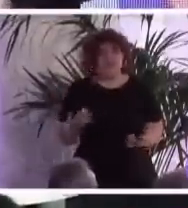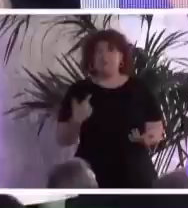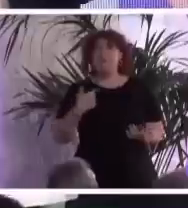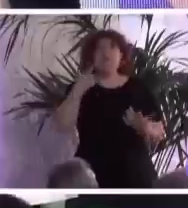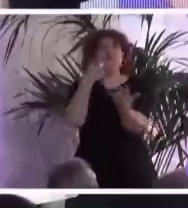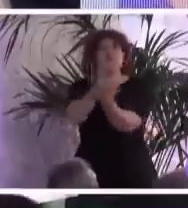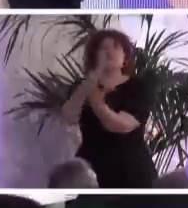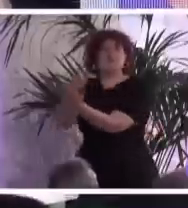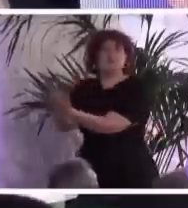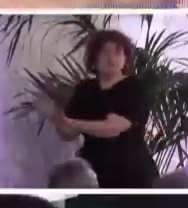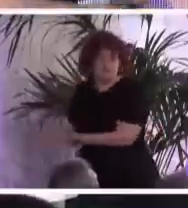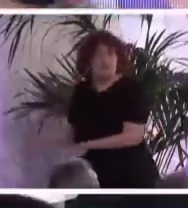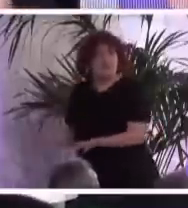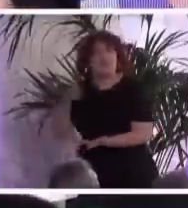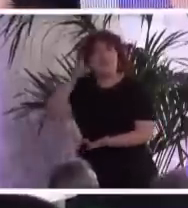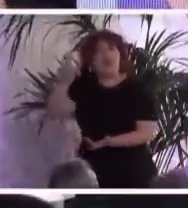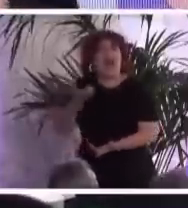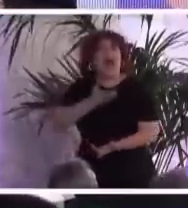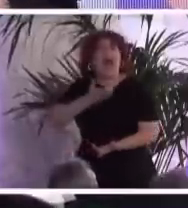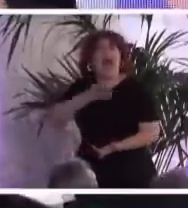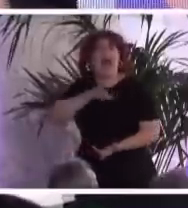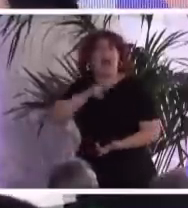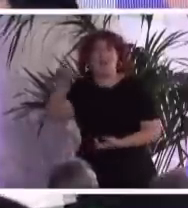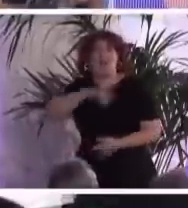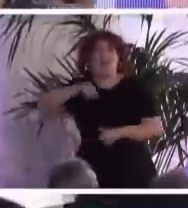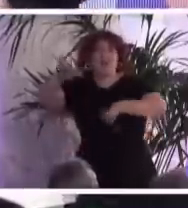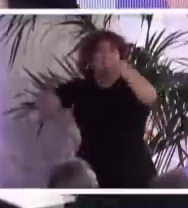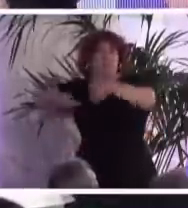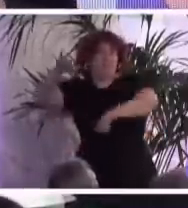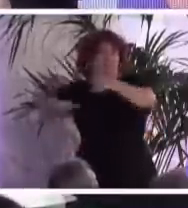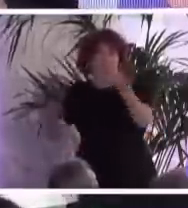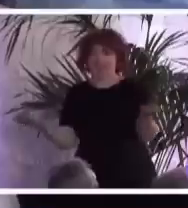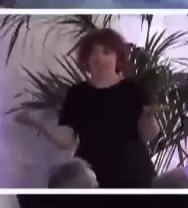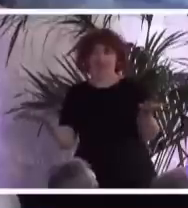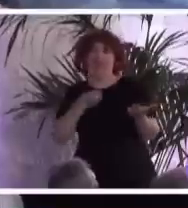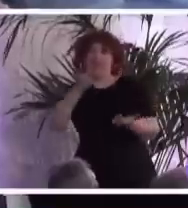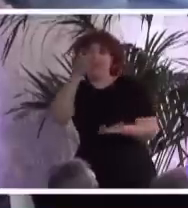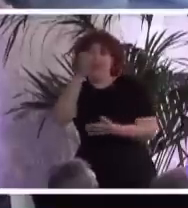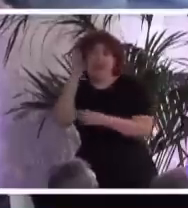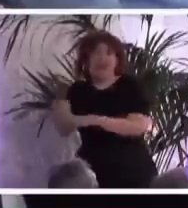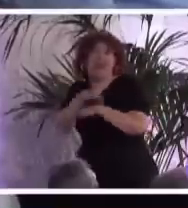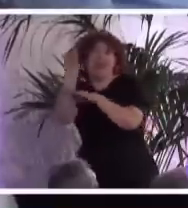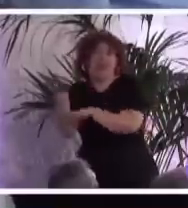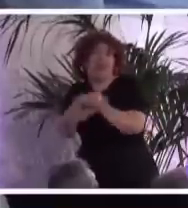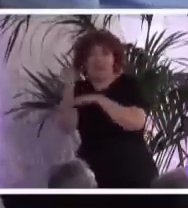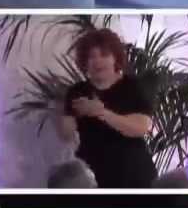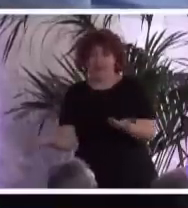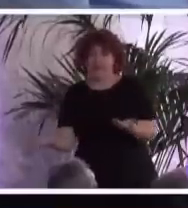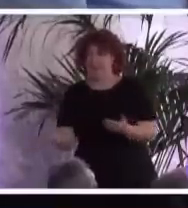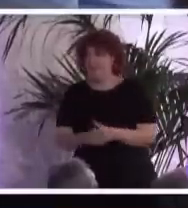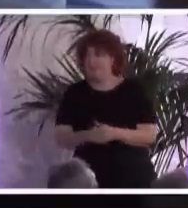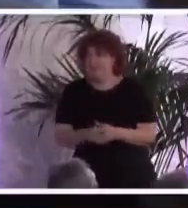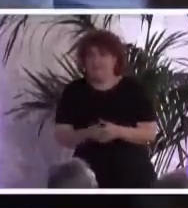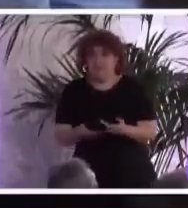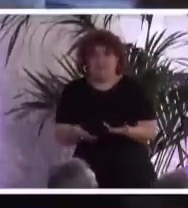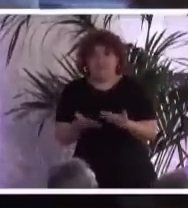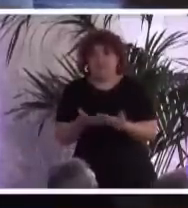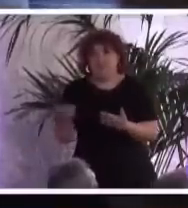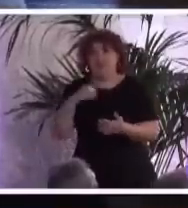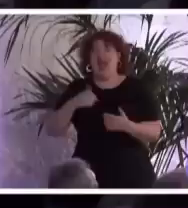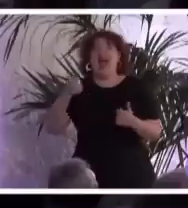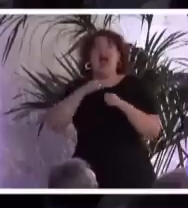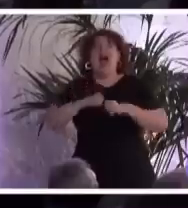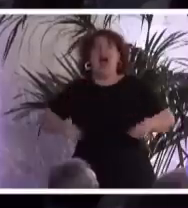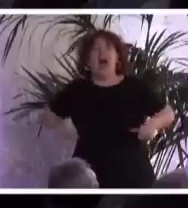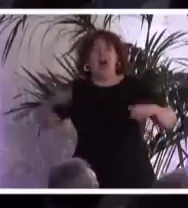al alcalde que es un pelele que es un pelele de Florentino Alguien tiene que decirle Ayuso Usted es una